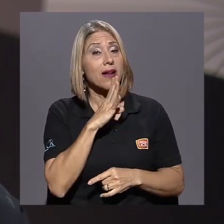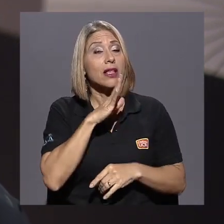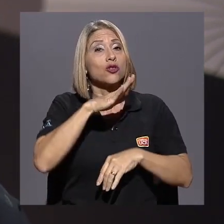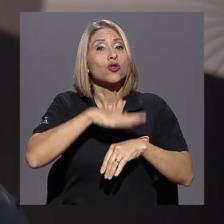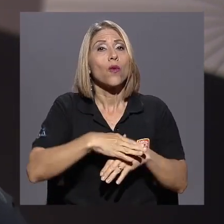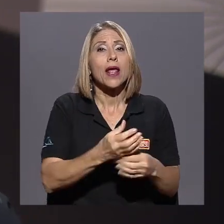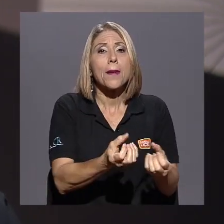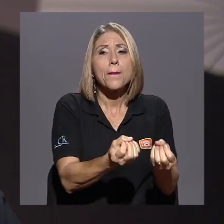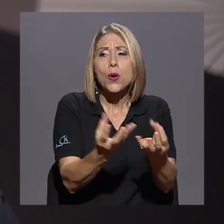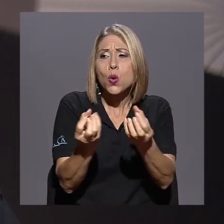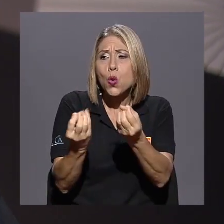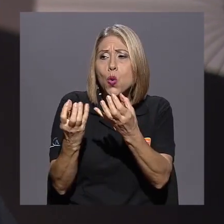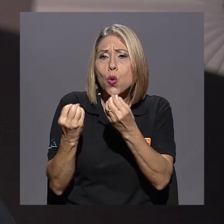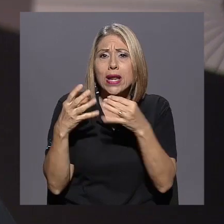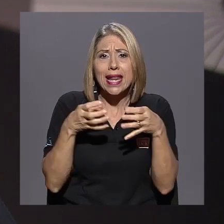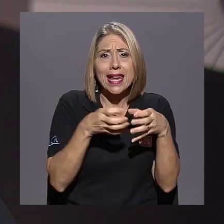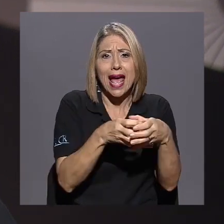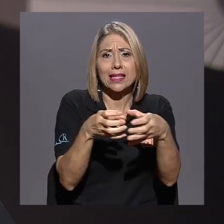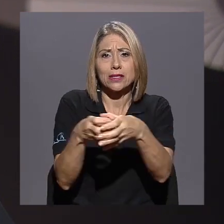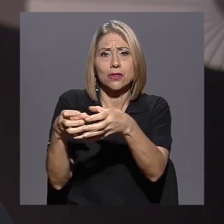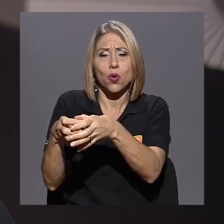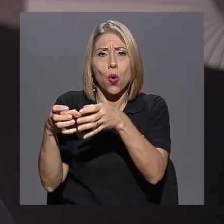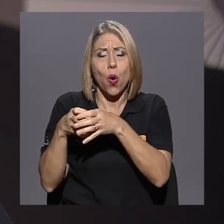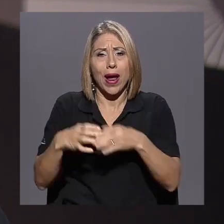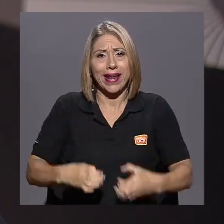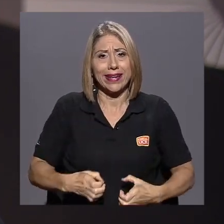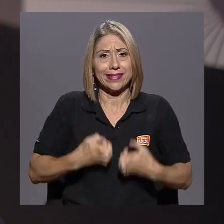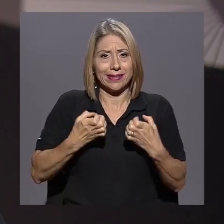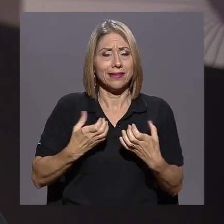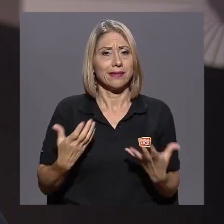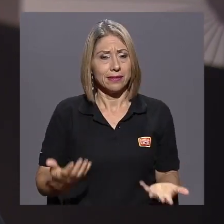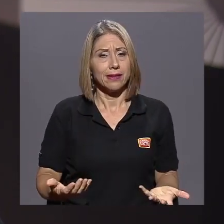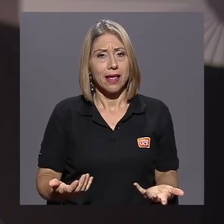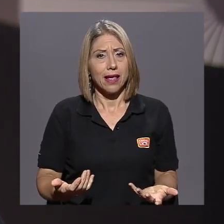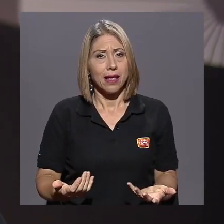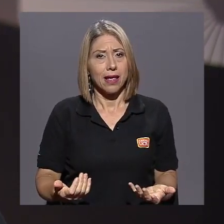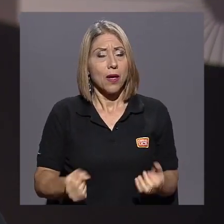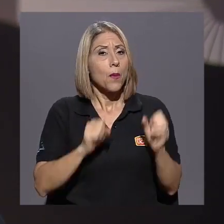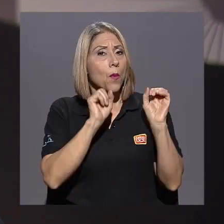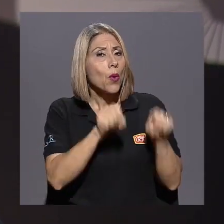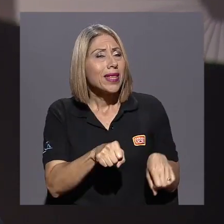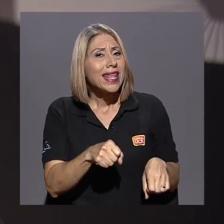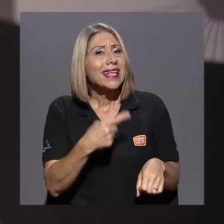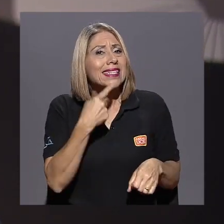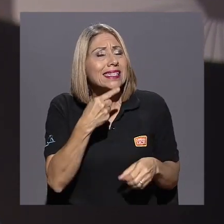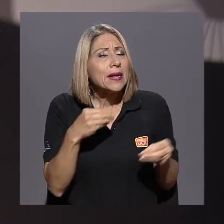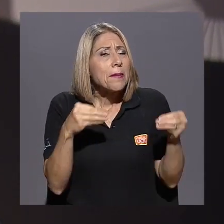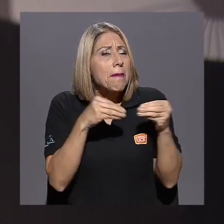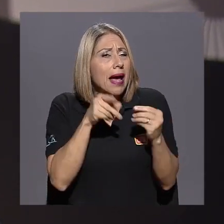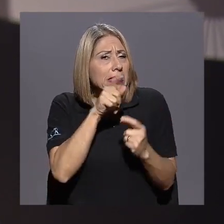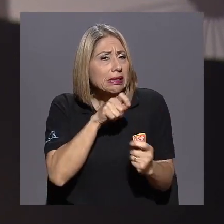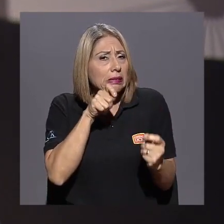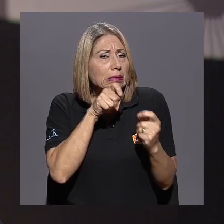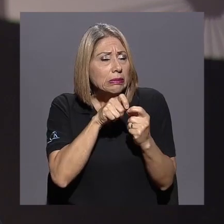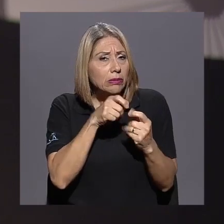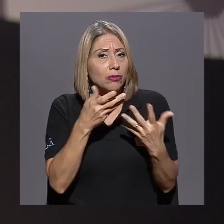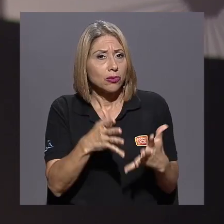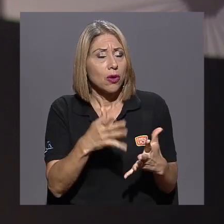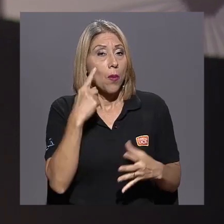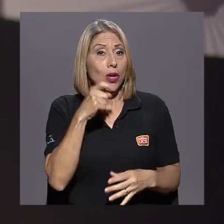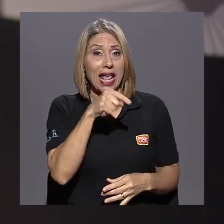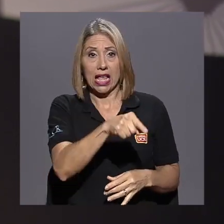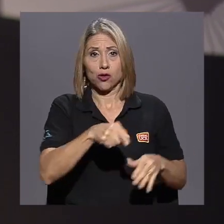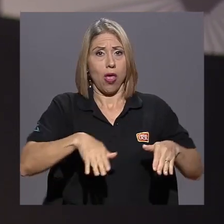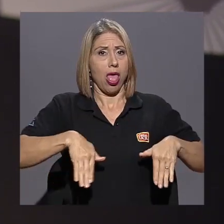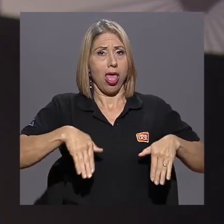plurinacionalismo que existe nos podría dar más detalle para porque es una realidad que no